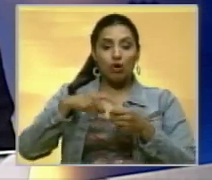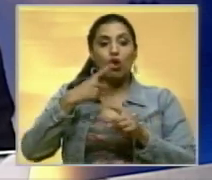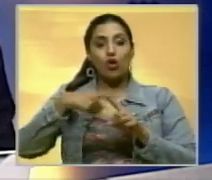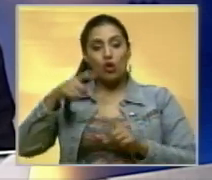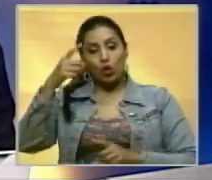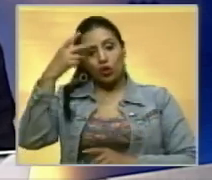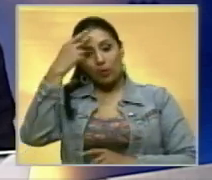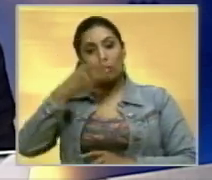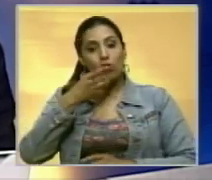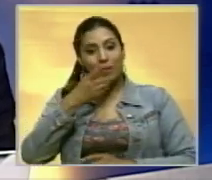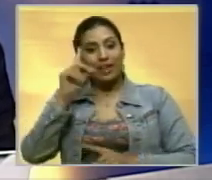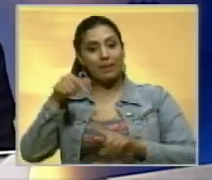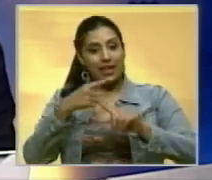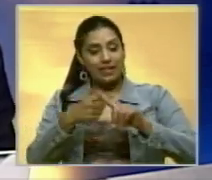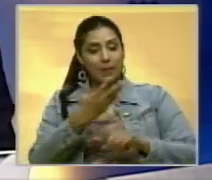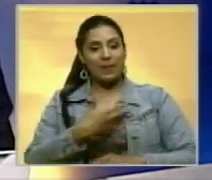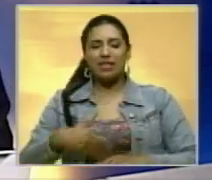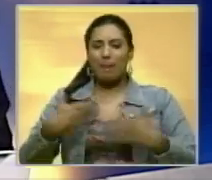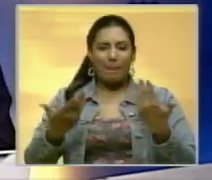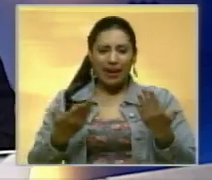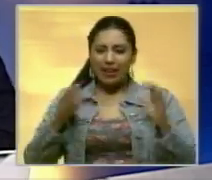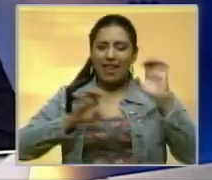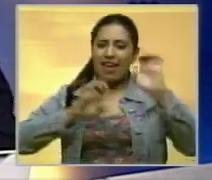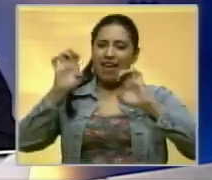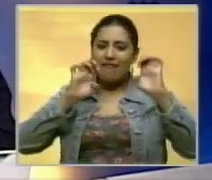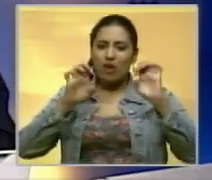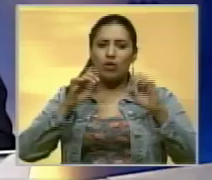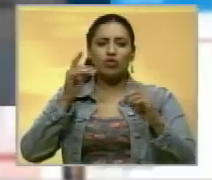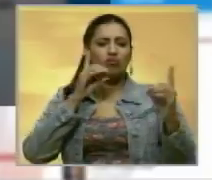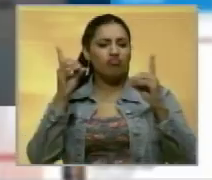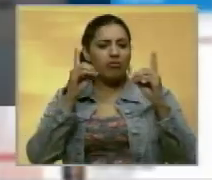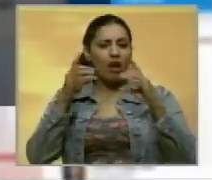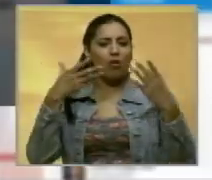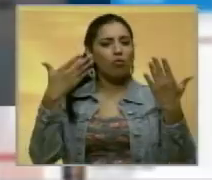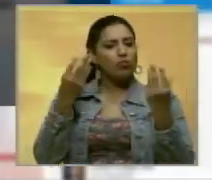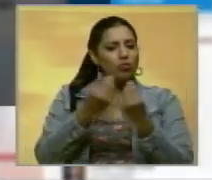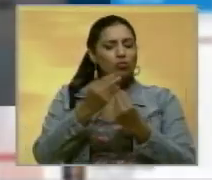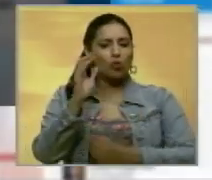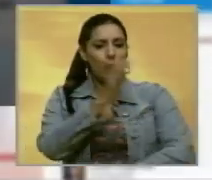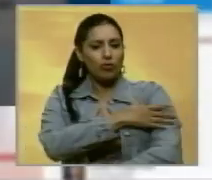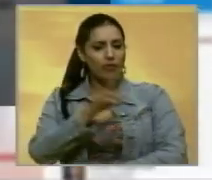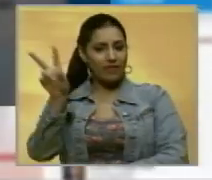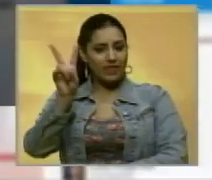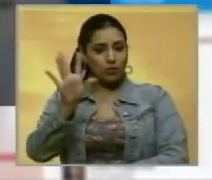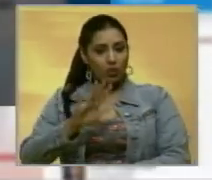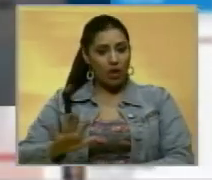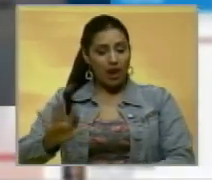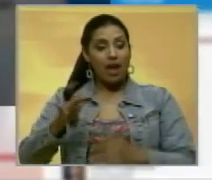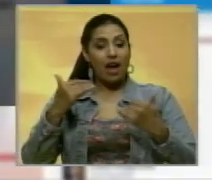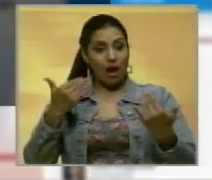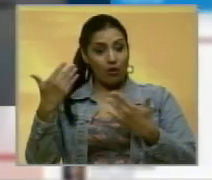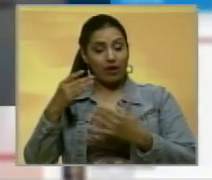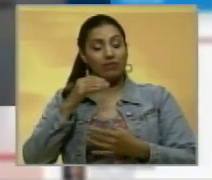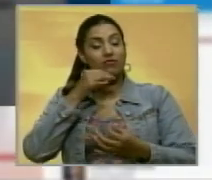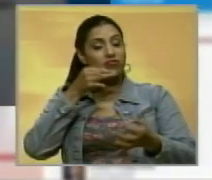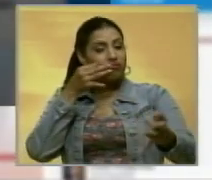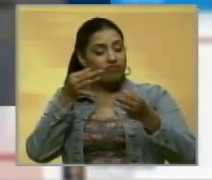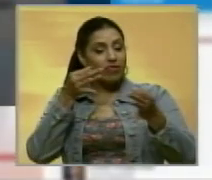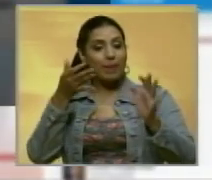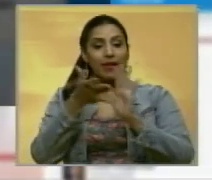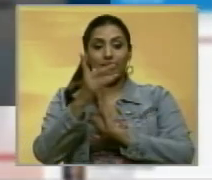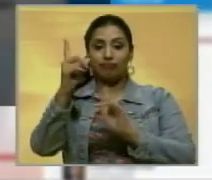Martín Torrijos para evaluar un posible diálogo con la oposición venezolana. A través de su cuenta en Twitter, la ministra informó que recibió a